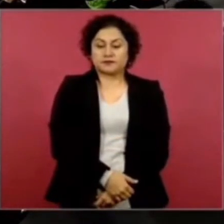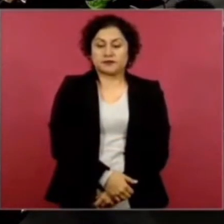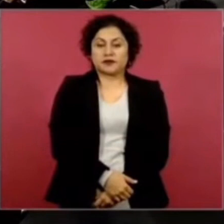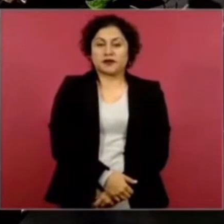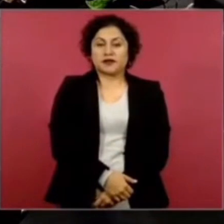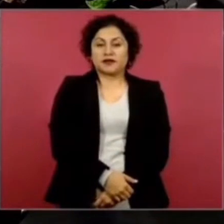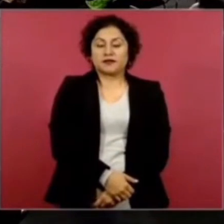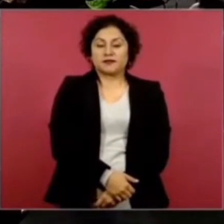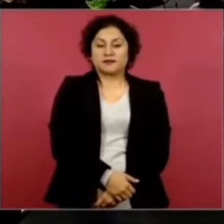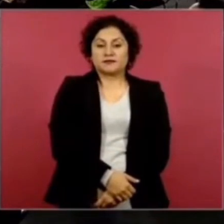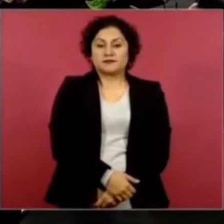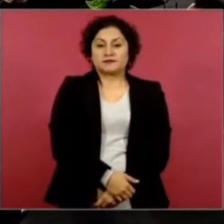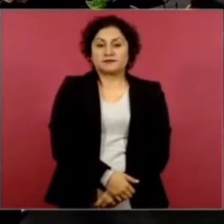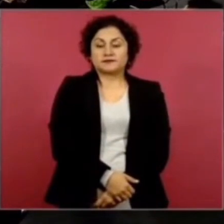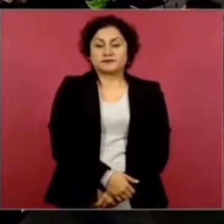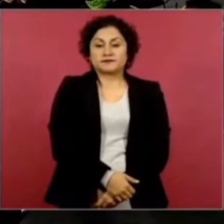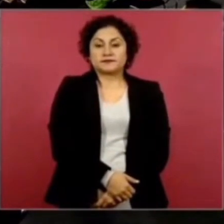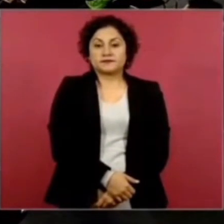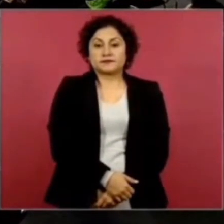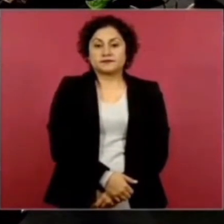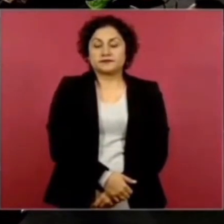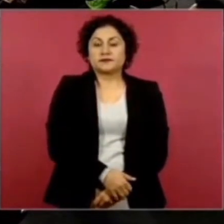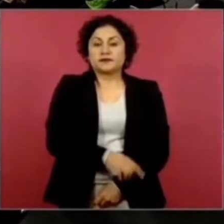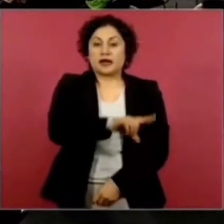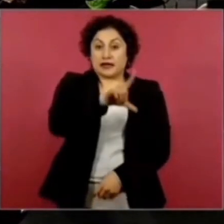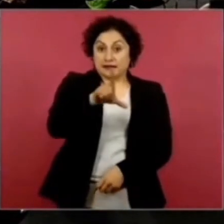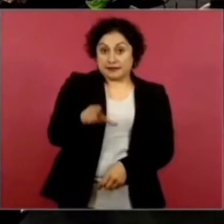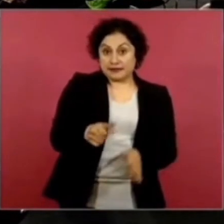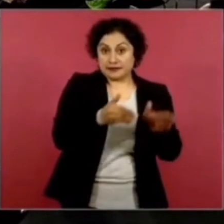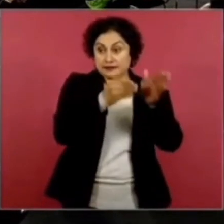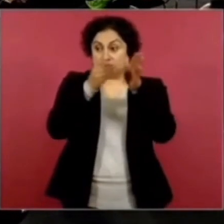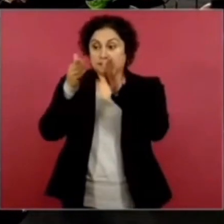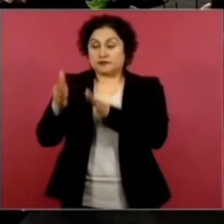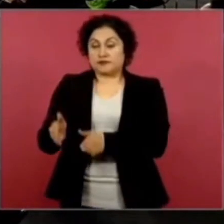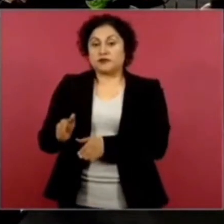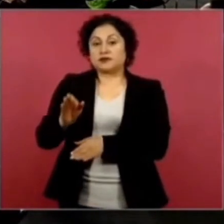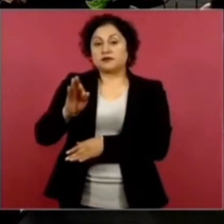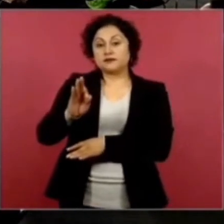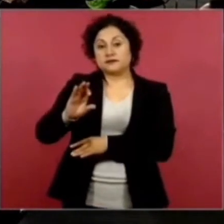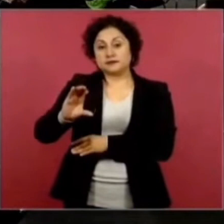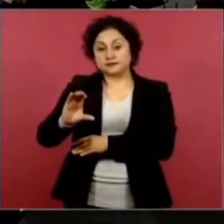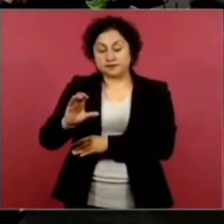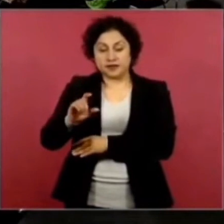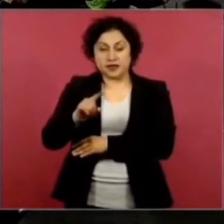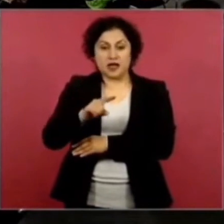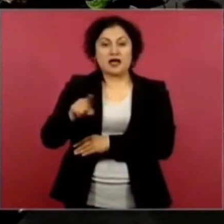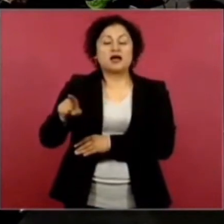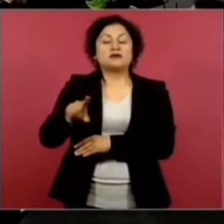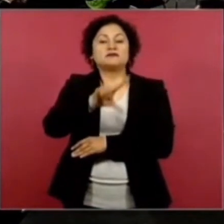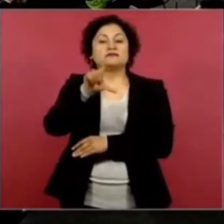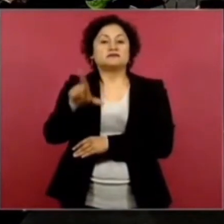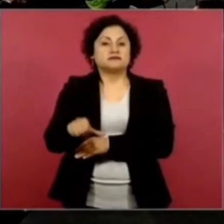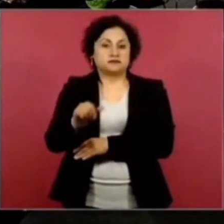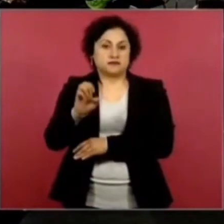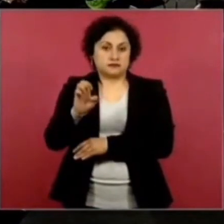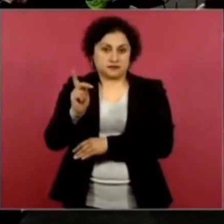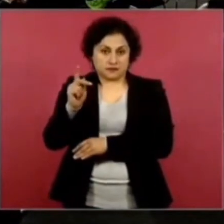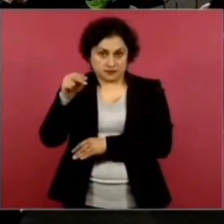Y luego, con el licenciado Peña, 59, y los